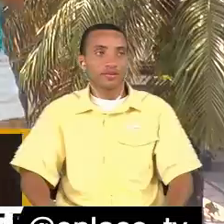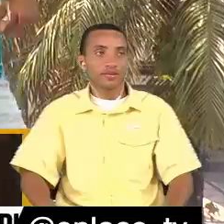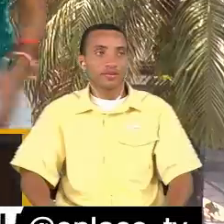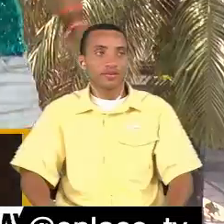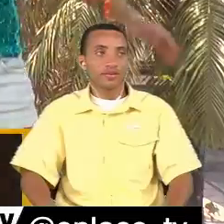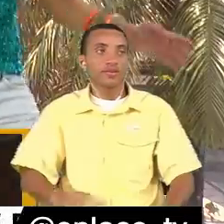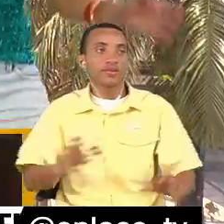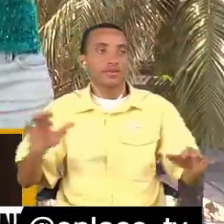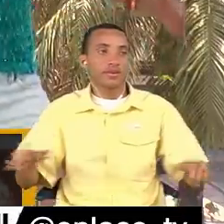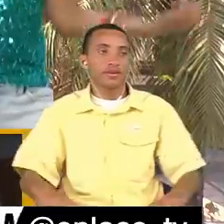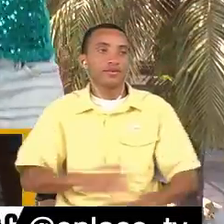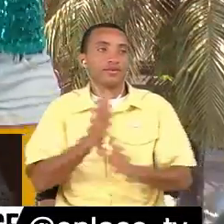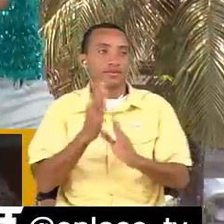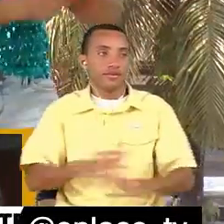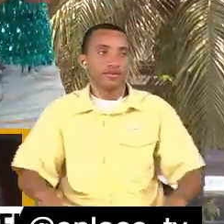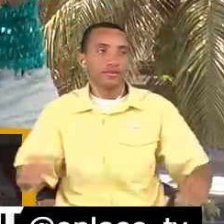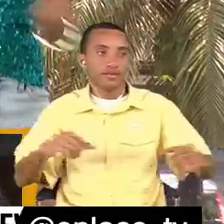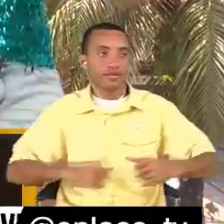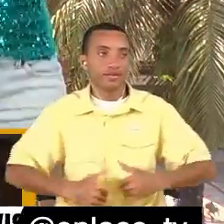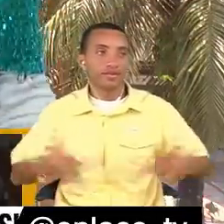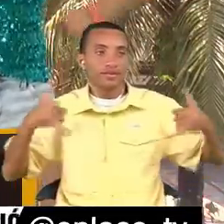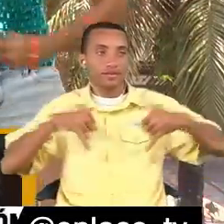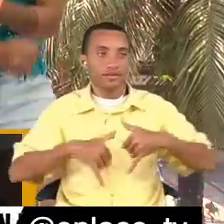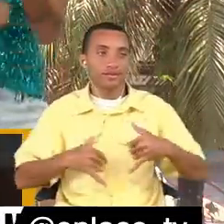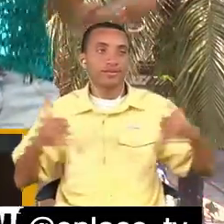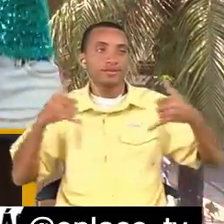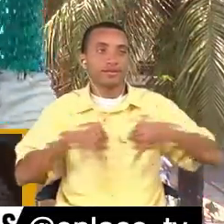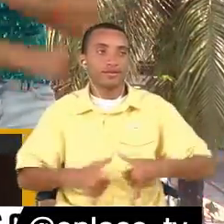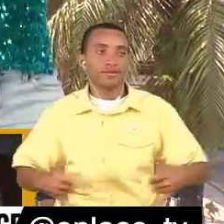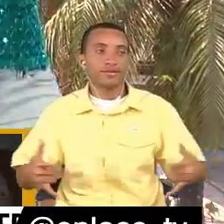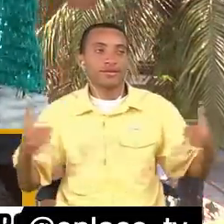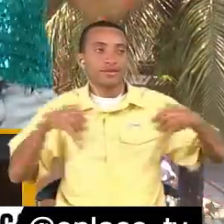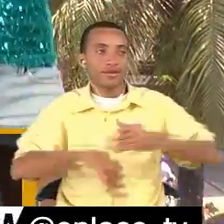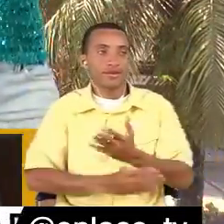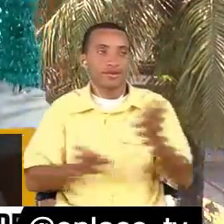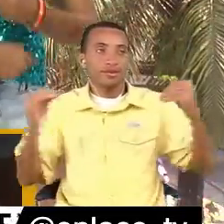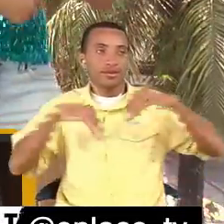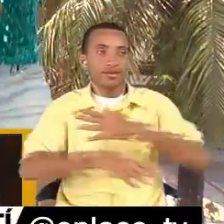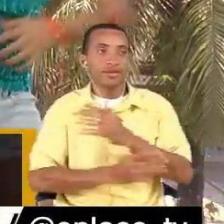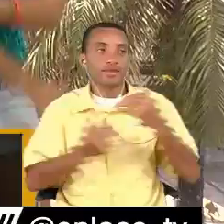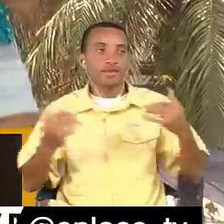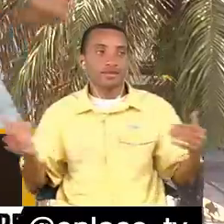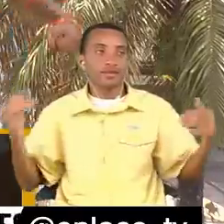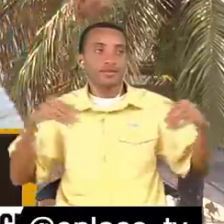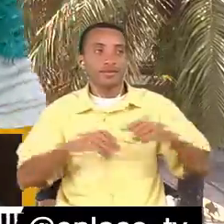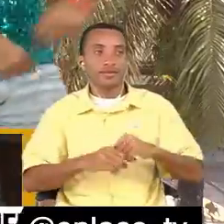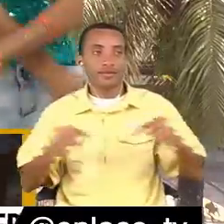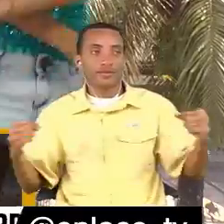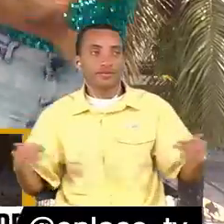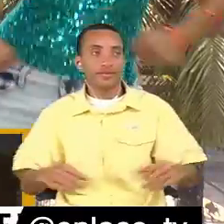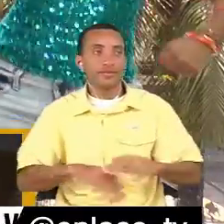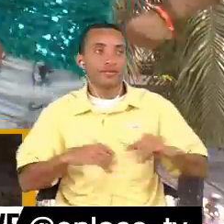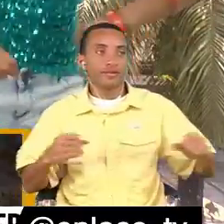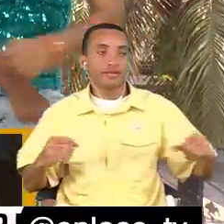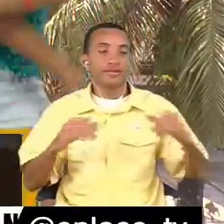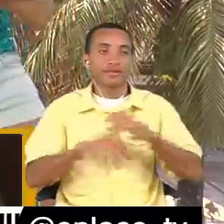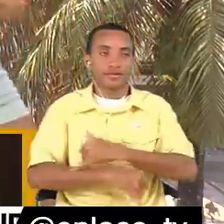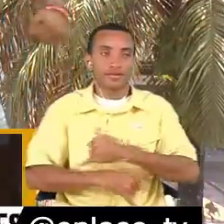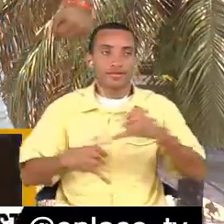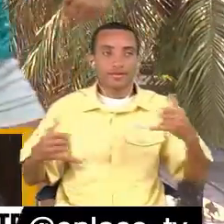hacer el chaleco. Vamos, que me lo pongo, eso. Cruzo, me lo pongo, derecha. Agarro.